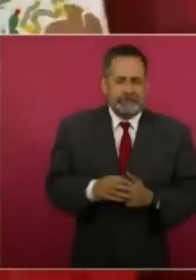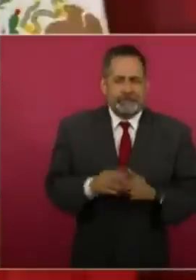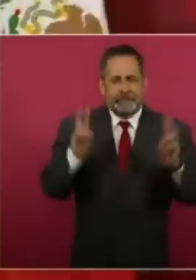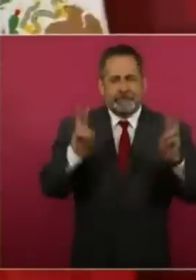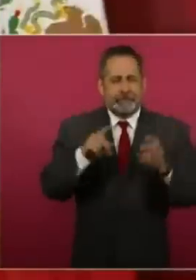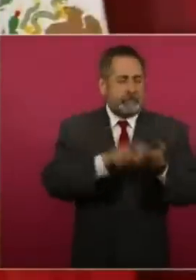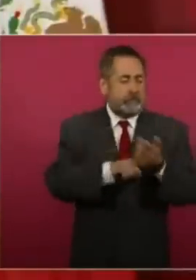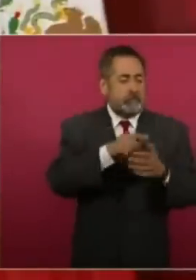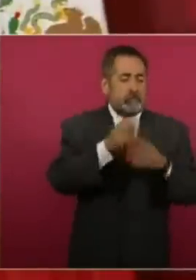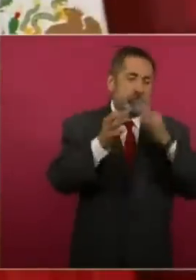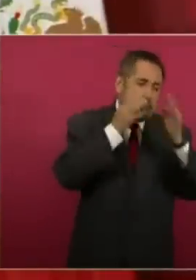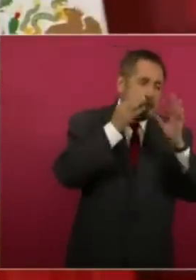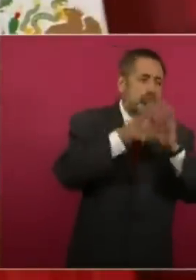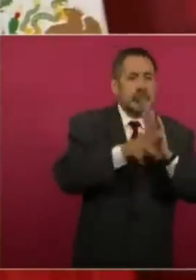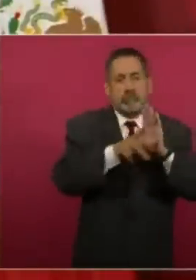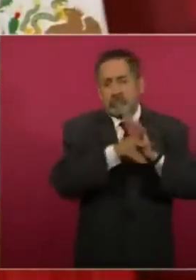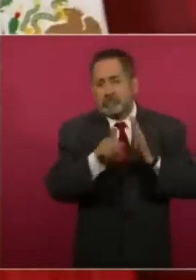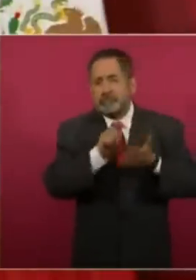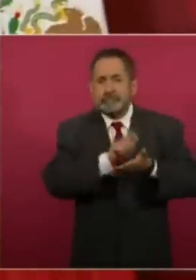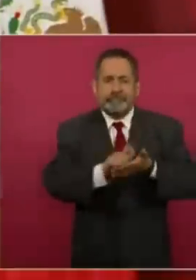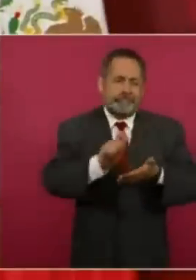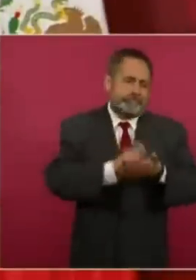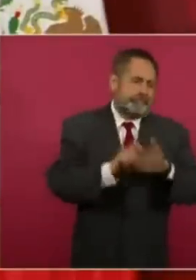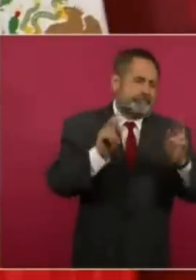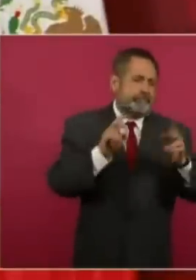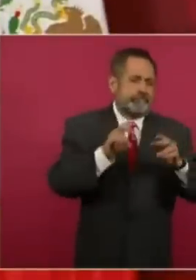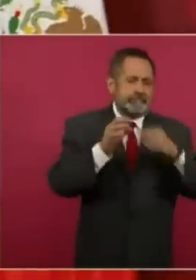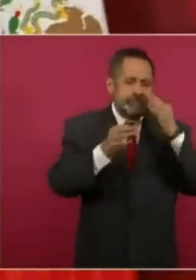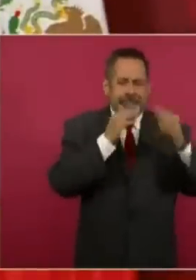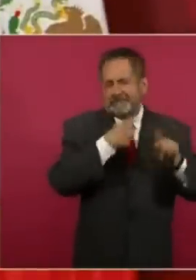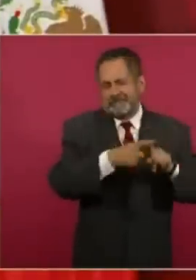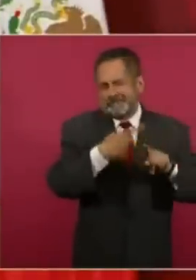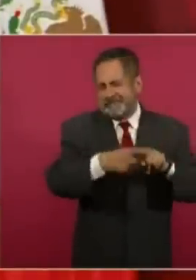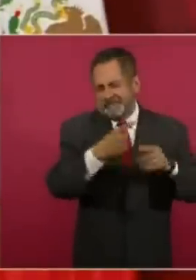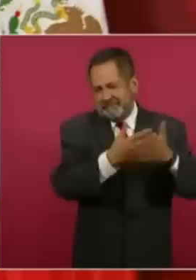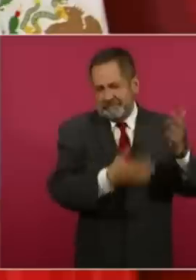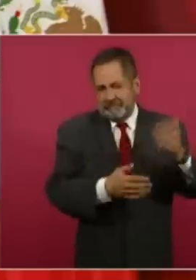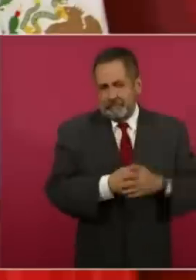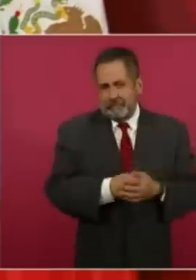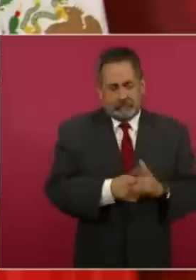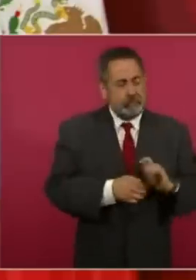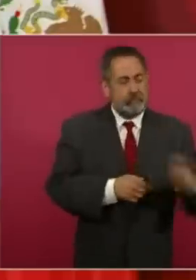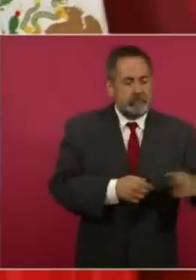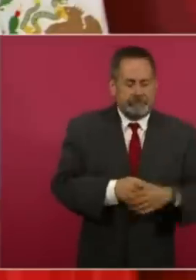comunicadores articulistas medios de comunicación no